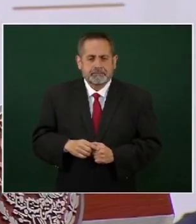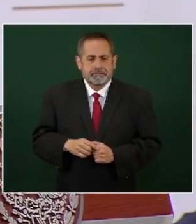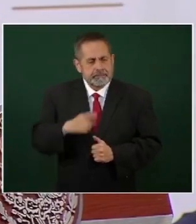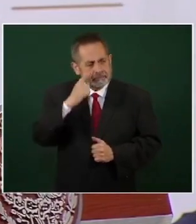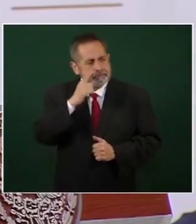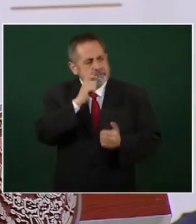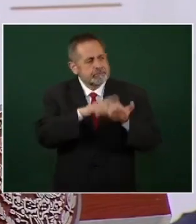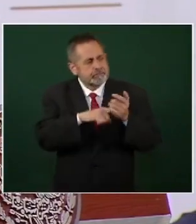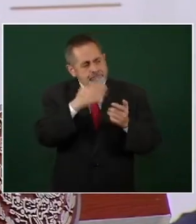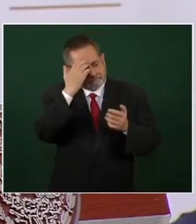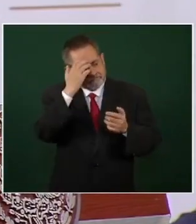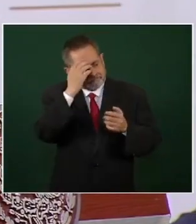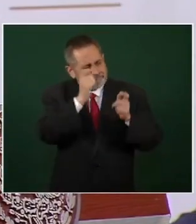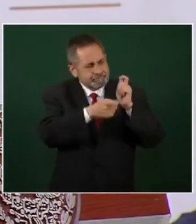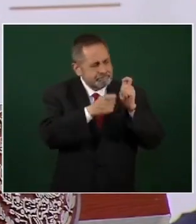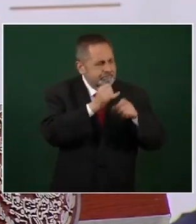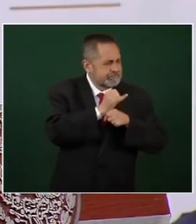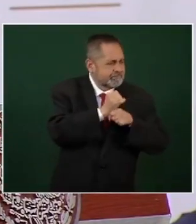indagando